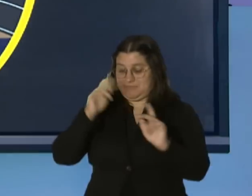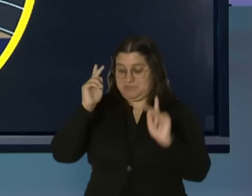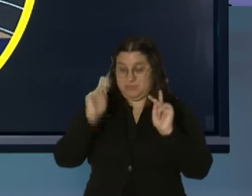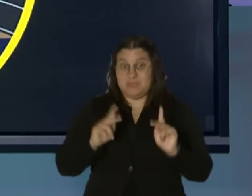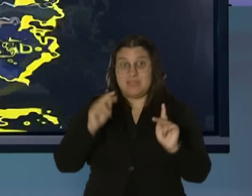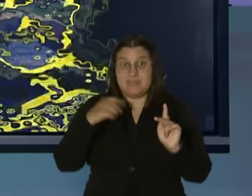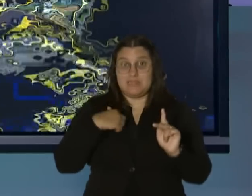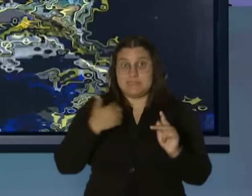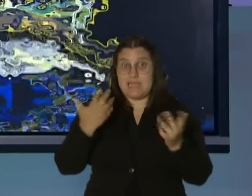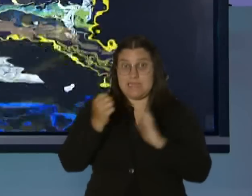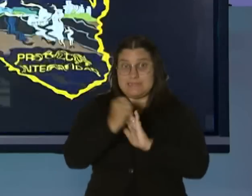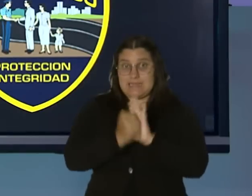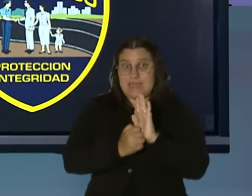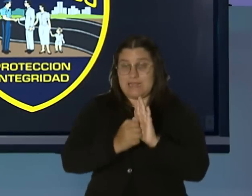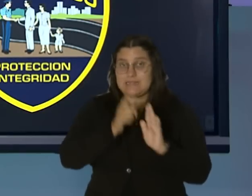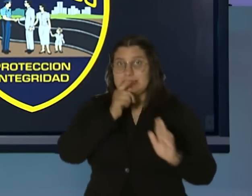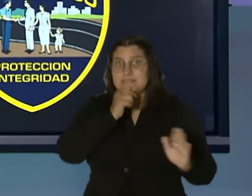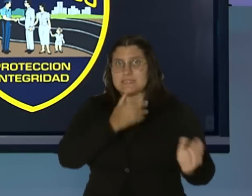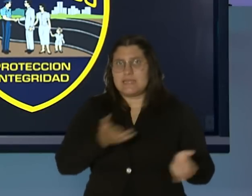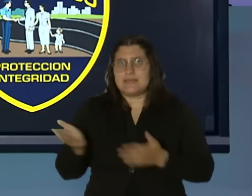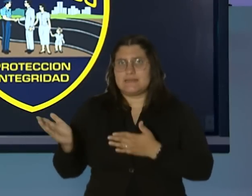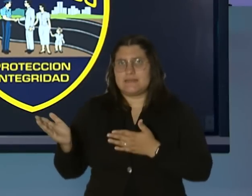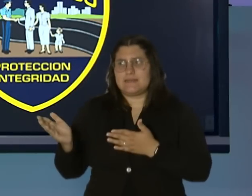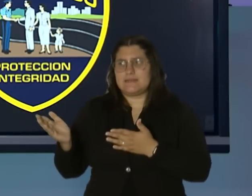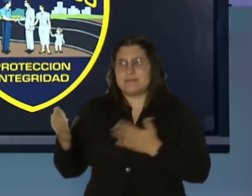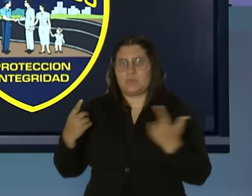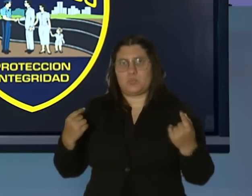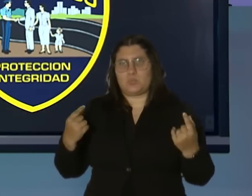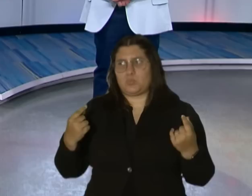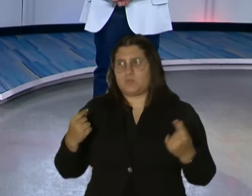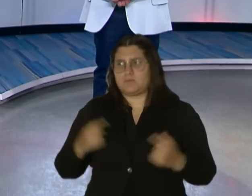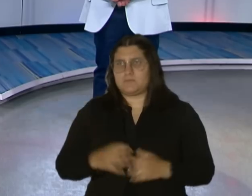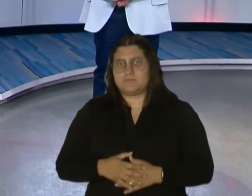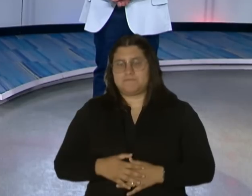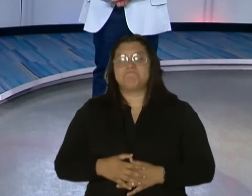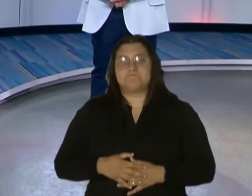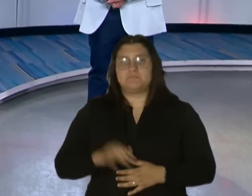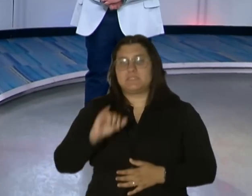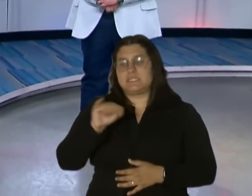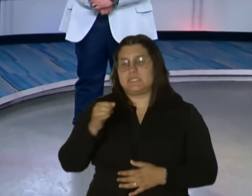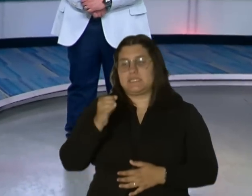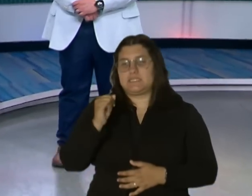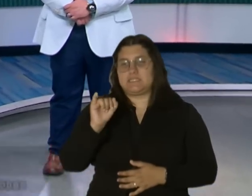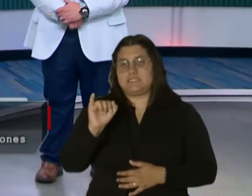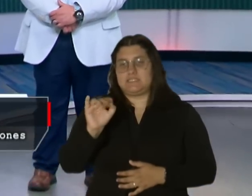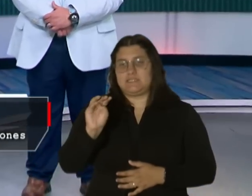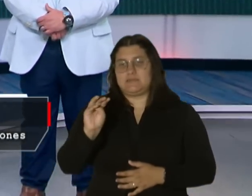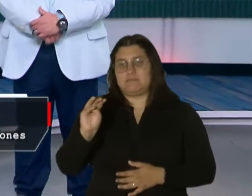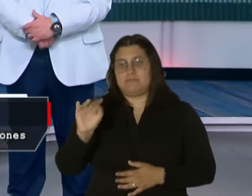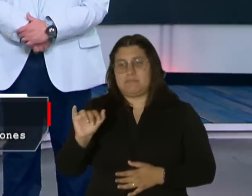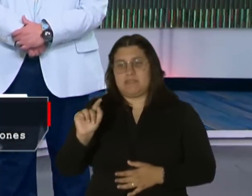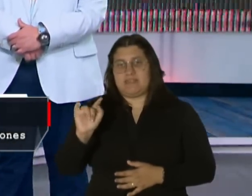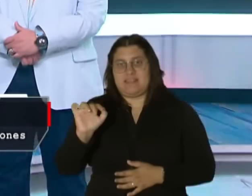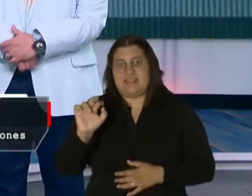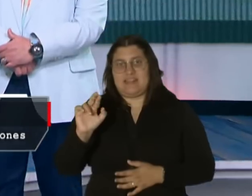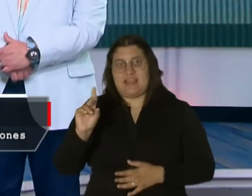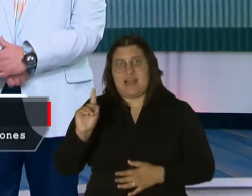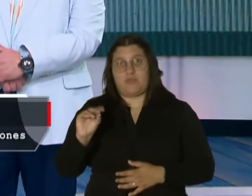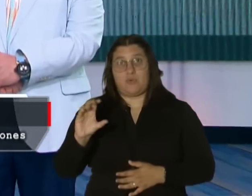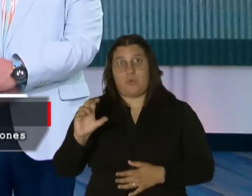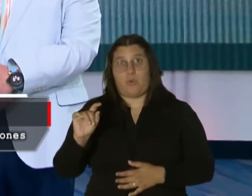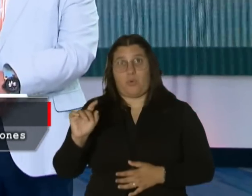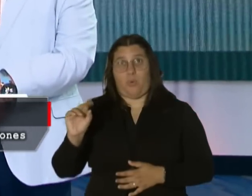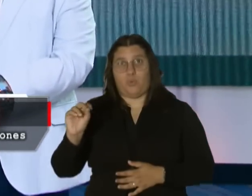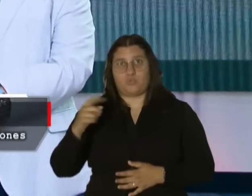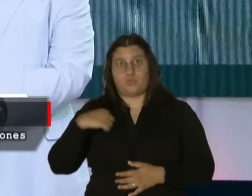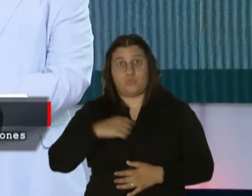estatal. Teniente Raúl Negrón, ¿quién es él? ¿Qué hizo? Es Jimmy Tirado Coto. Él lo estamos buscando